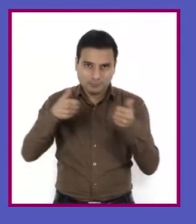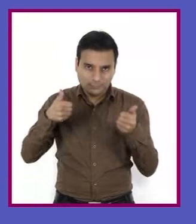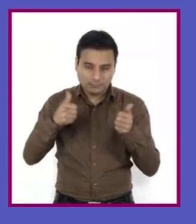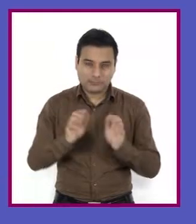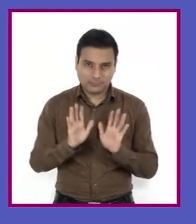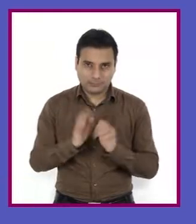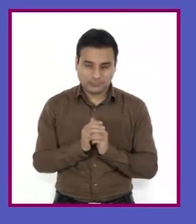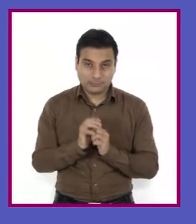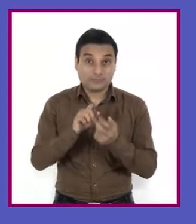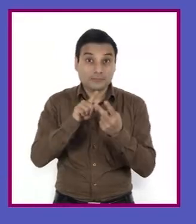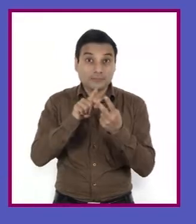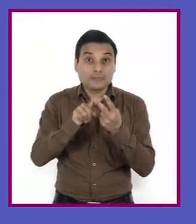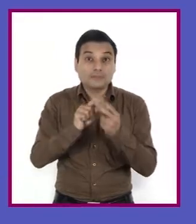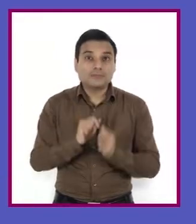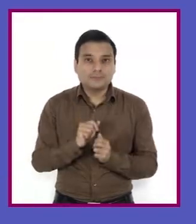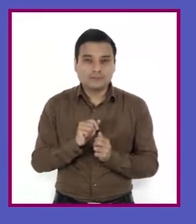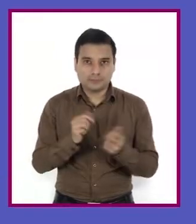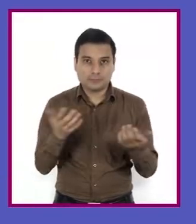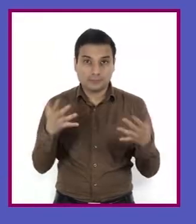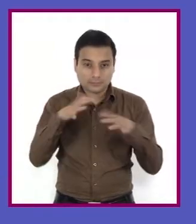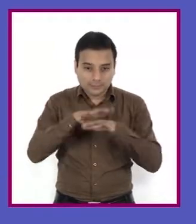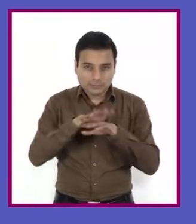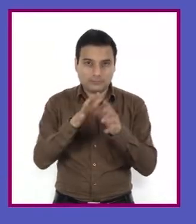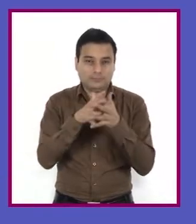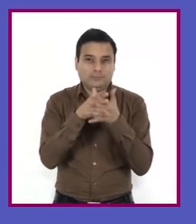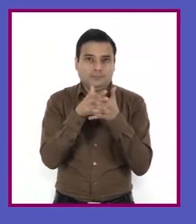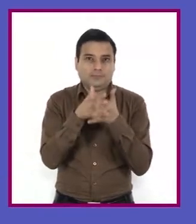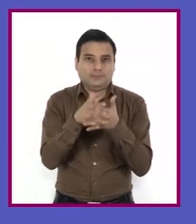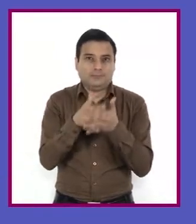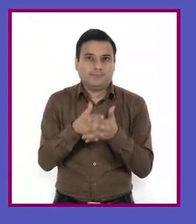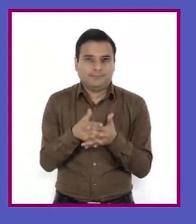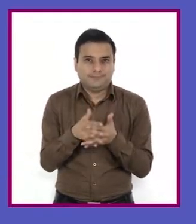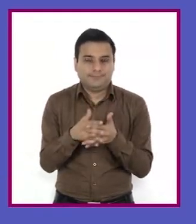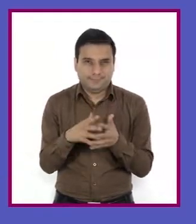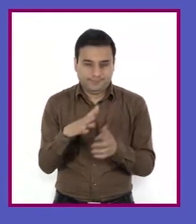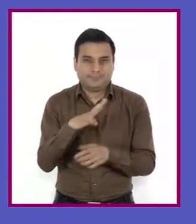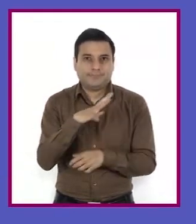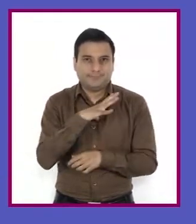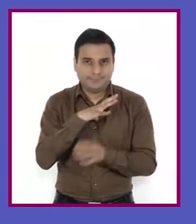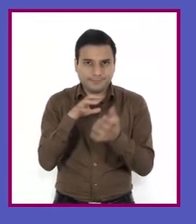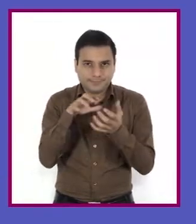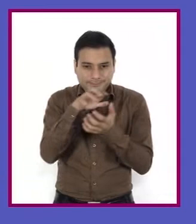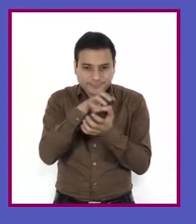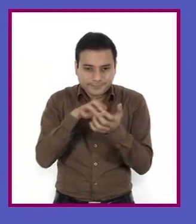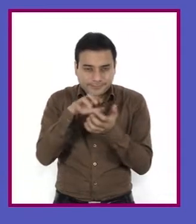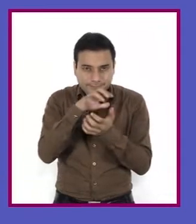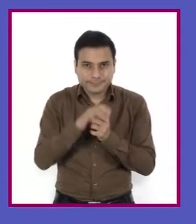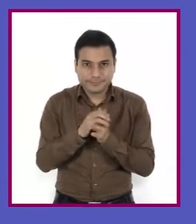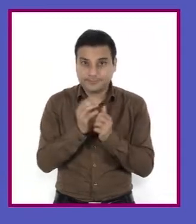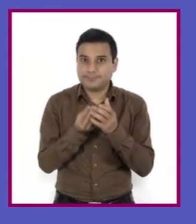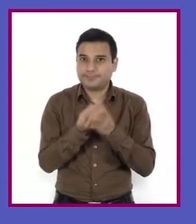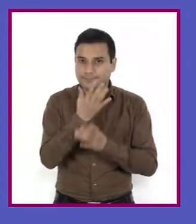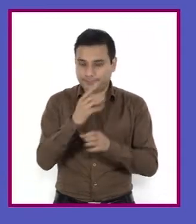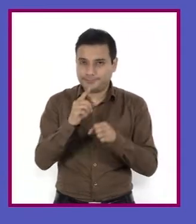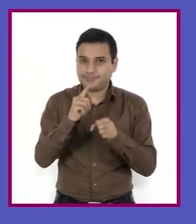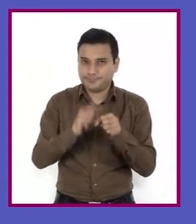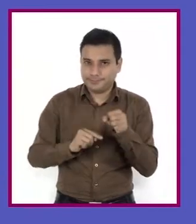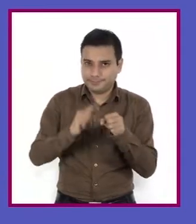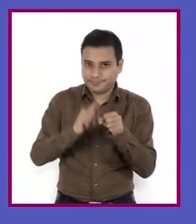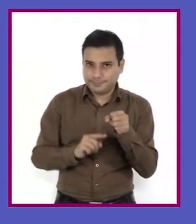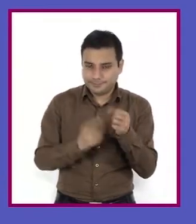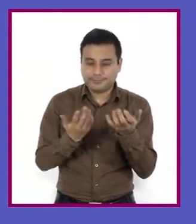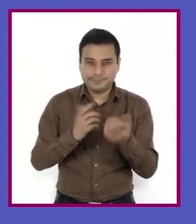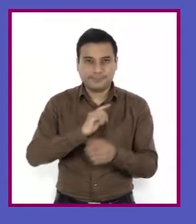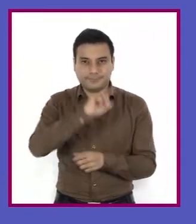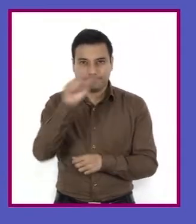aislados. En el segundo cuadro, por el contrario, se mezclan los colores, generando así nuevos colores y juntos